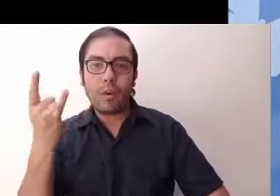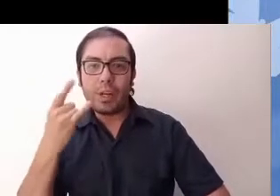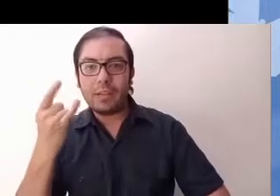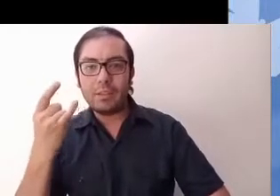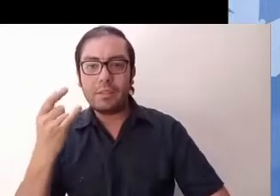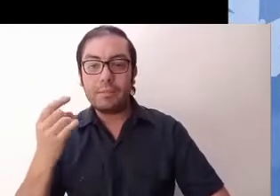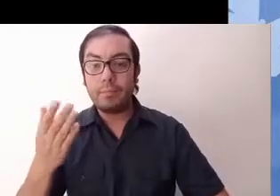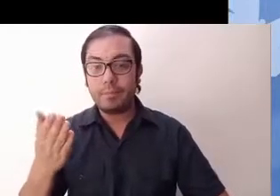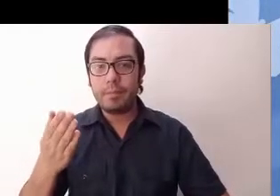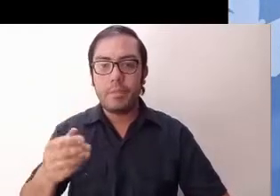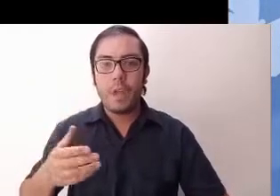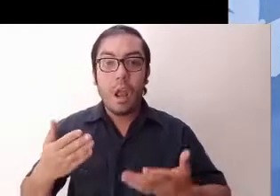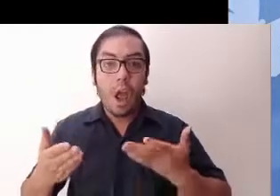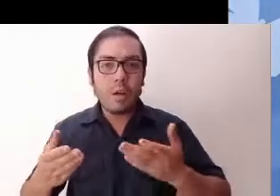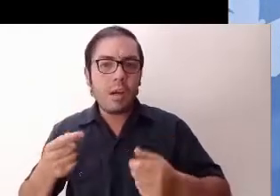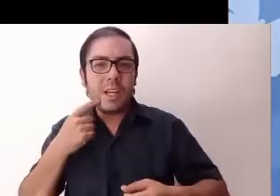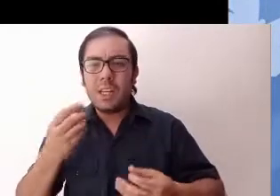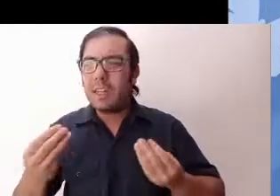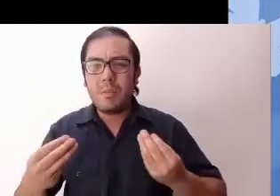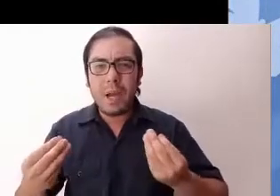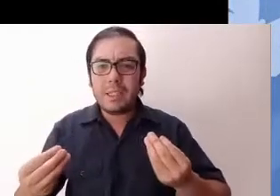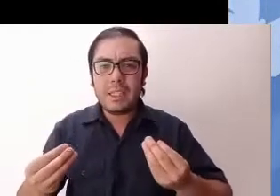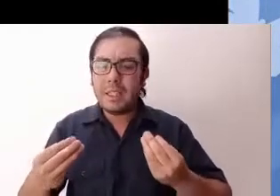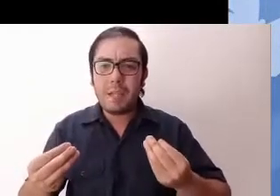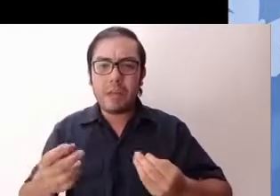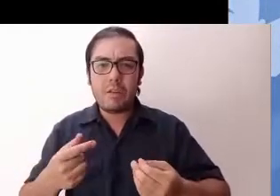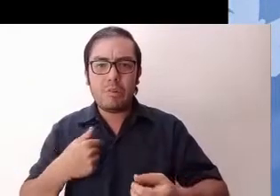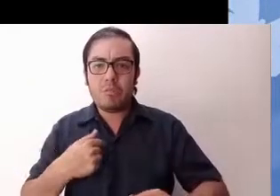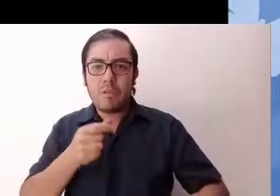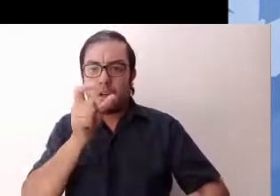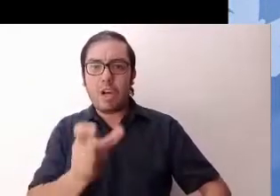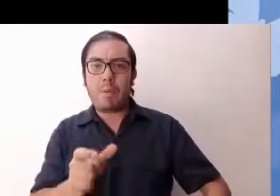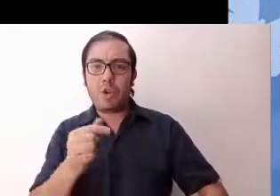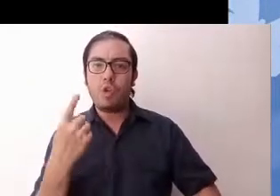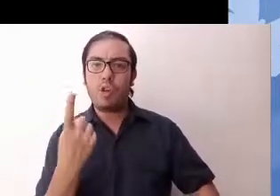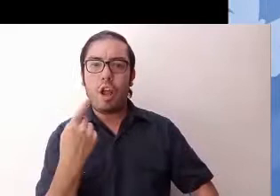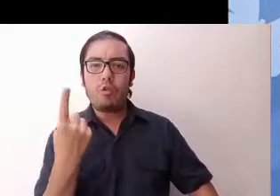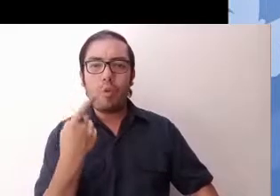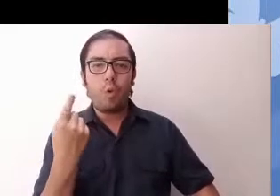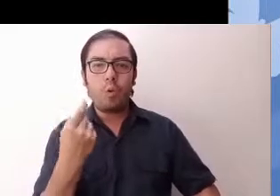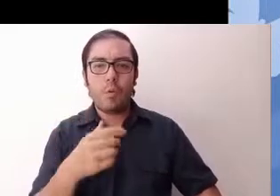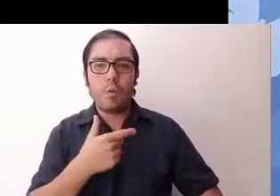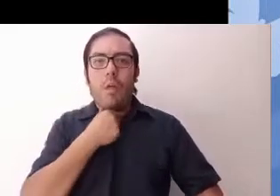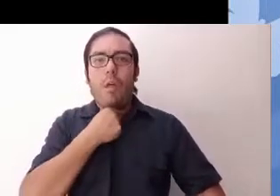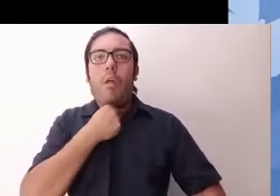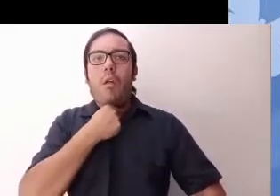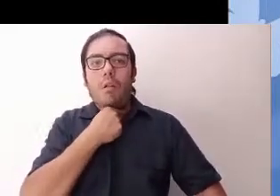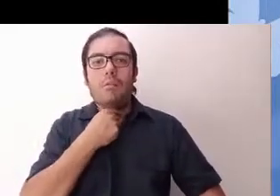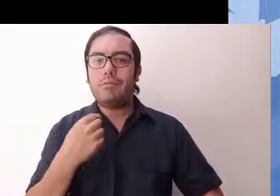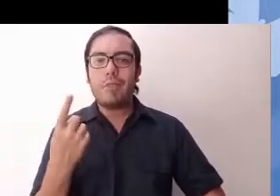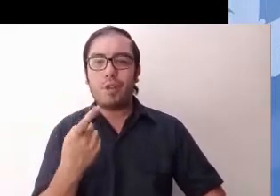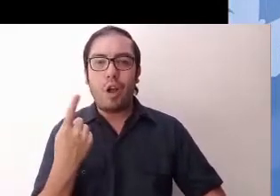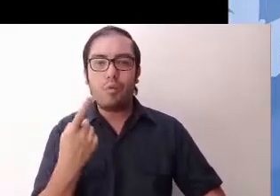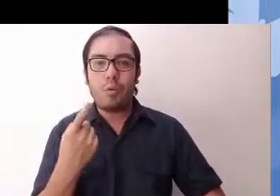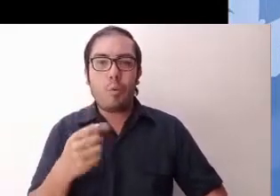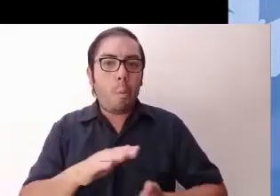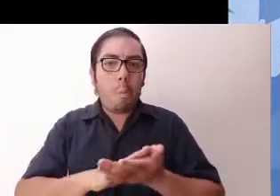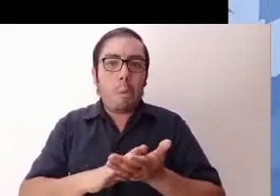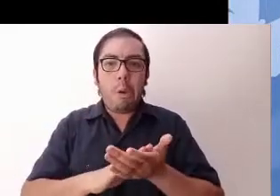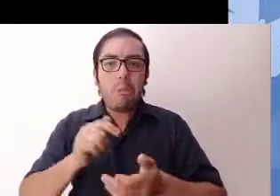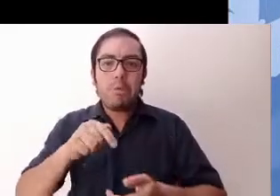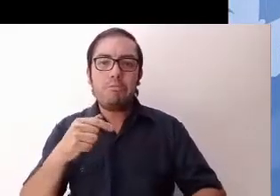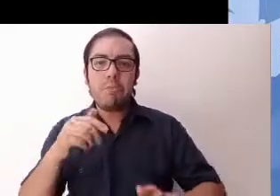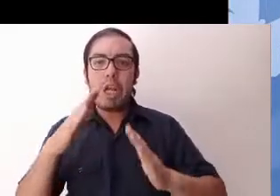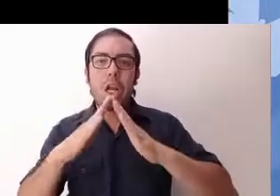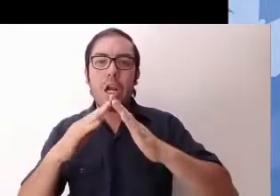Ahora, ¿qué pasa si nosotros estamos solos con nuestro atragantamiento? Por ejemplo, estamos en la casa,